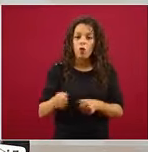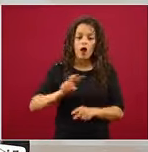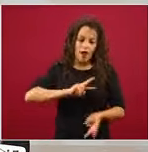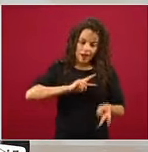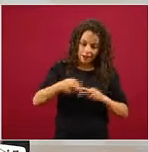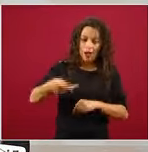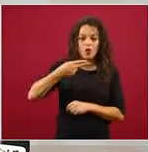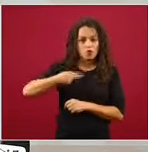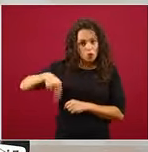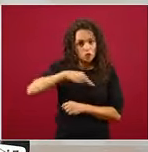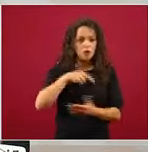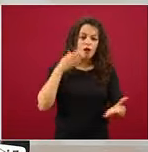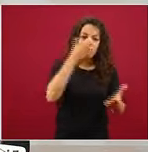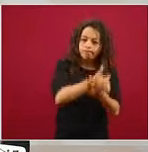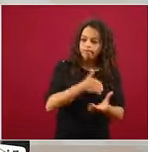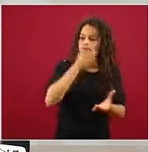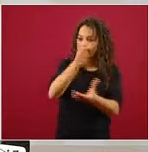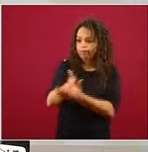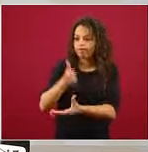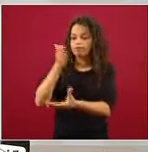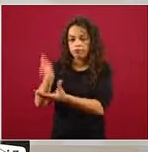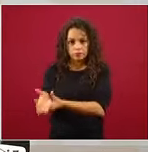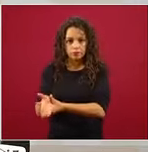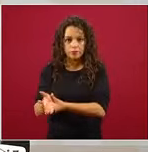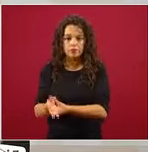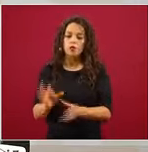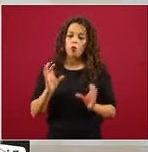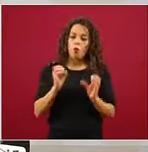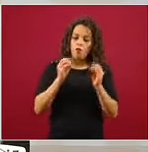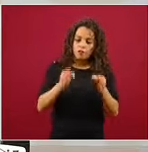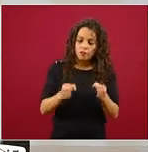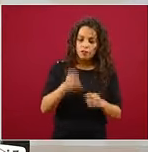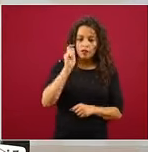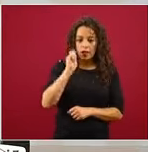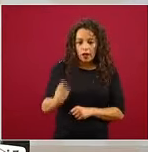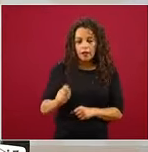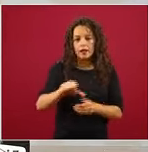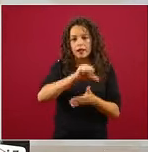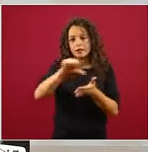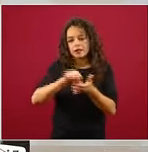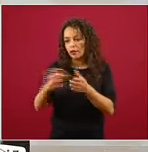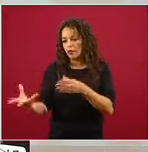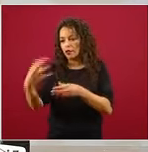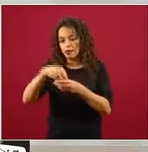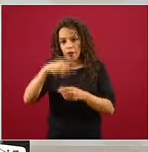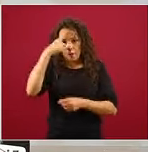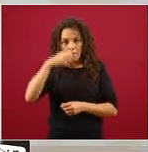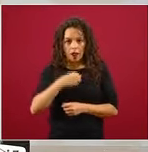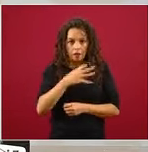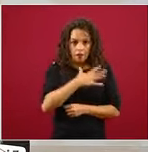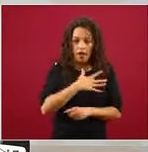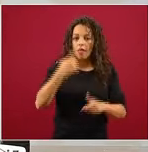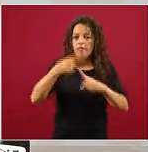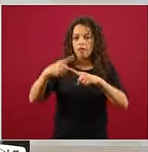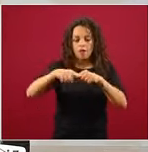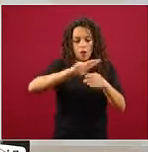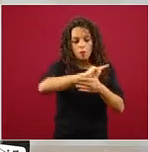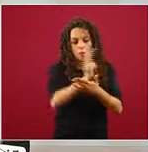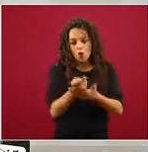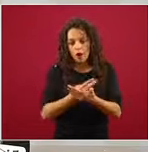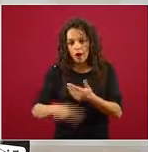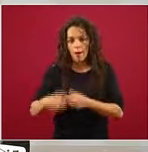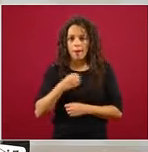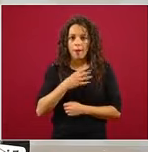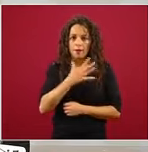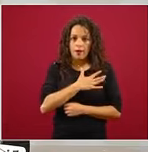de los centros integradores del bienestar, de los distintos programas de bienestar del gobierno federal, los que en su